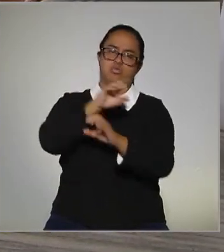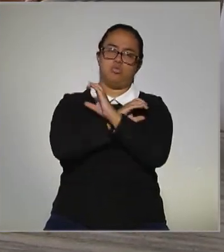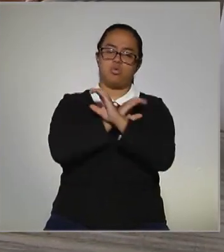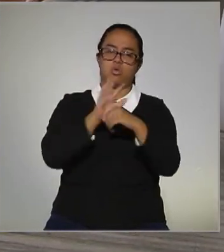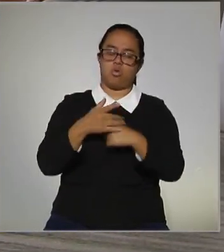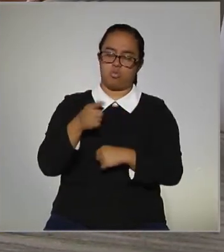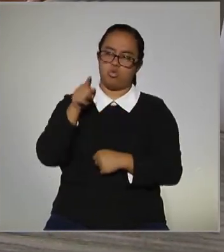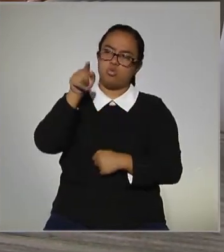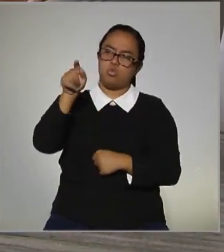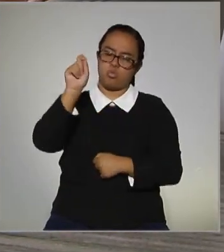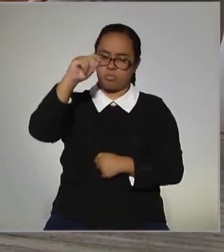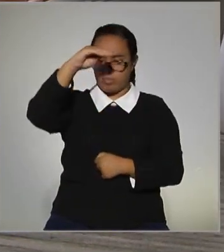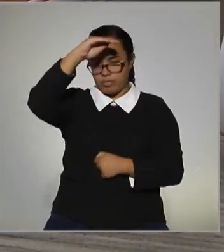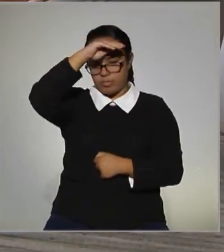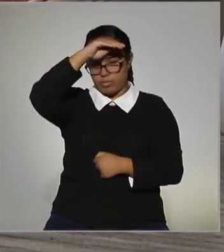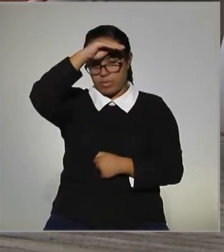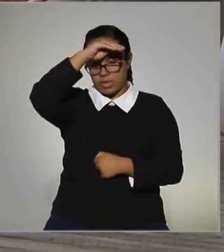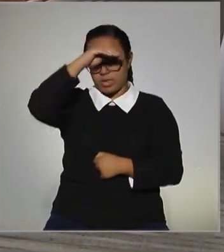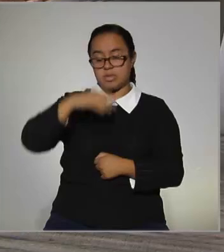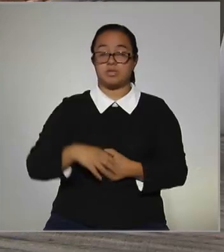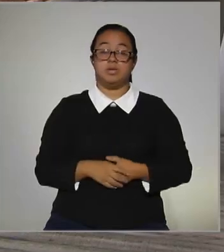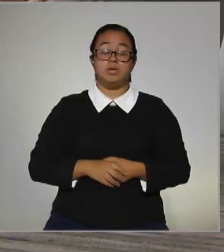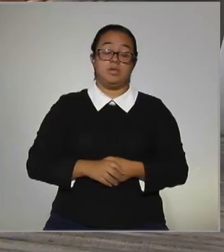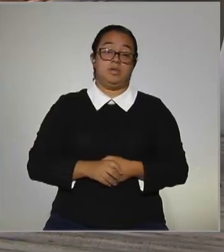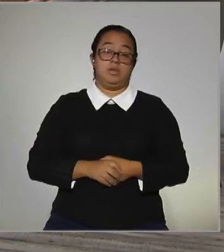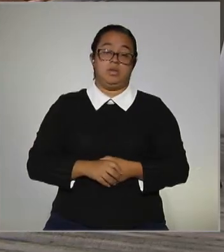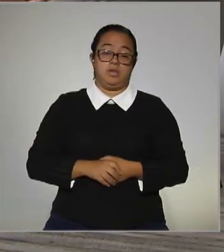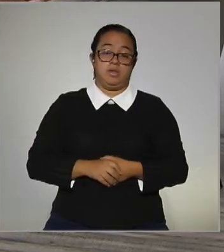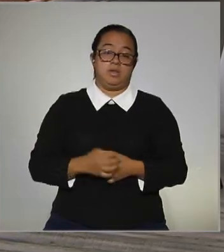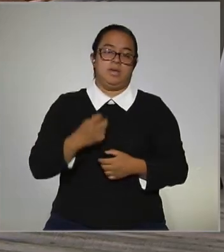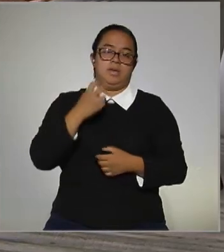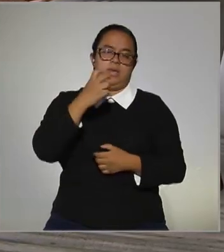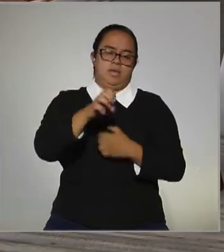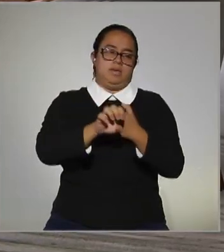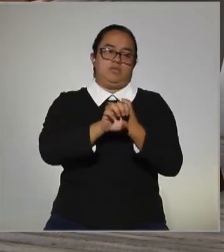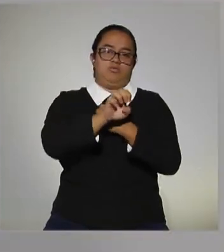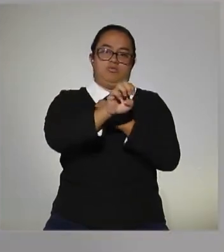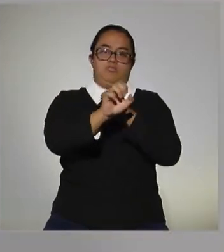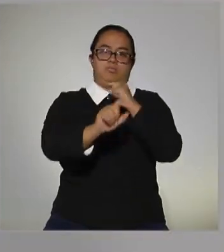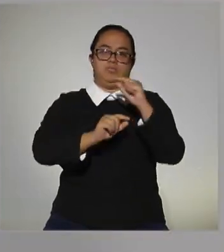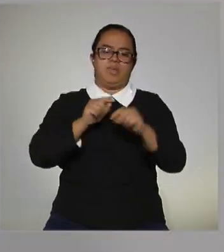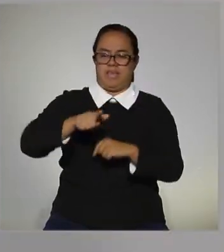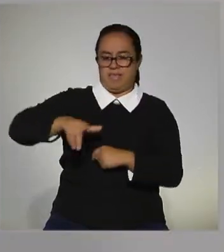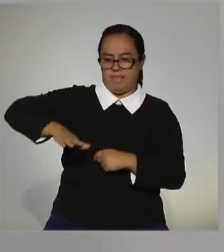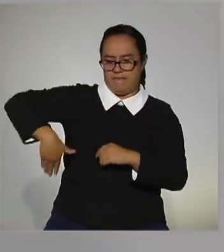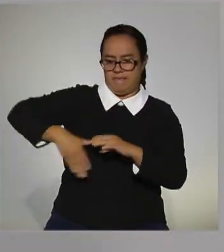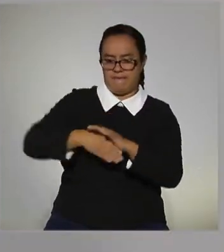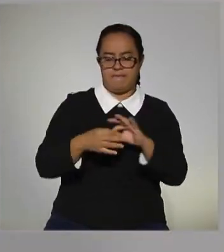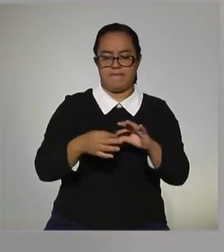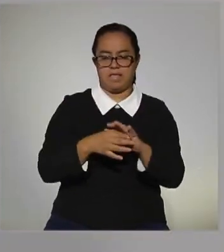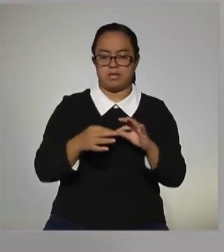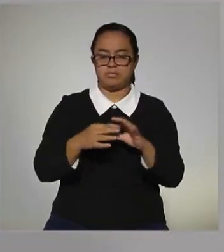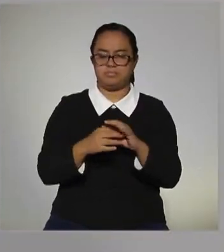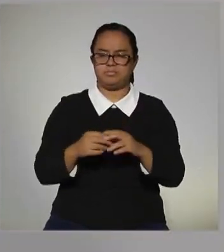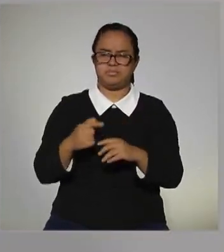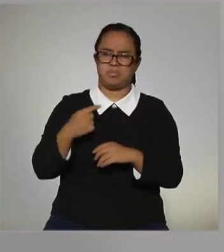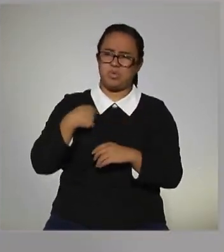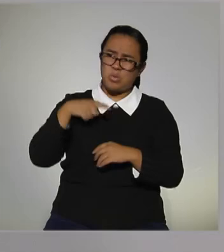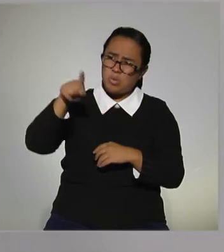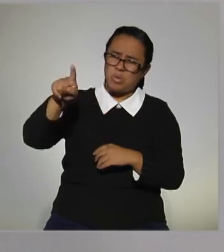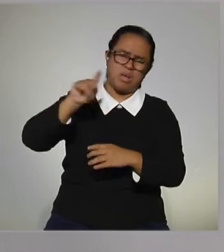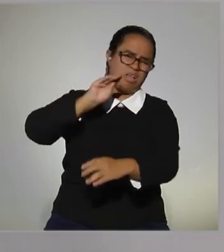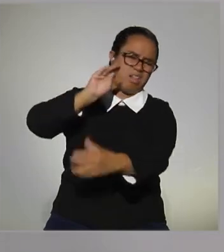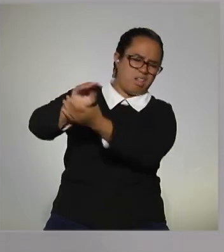que piensas. Y justamente es cuando empiezan a evitar, lo comentábamos hace rato. Primero es evito hacerte